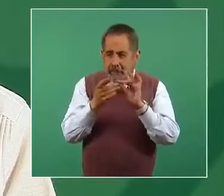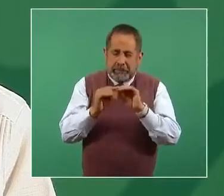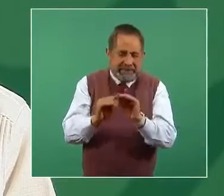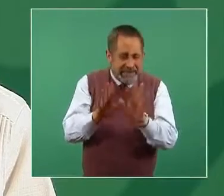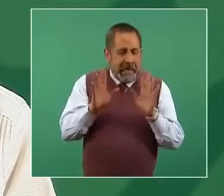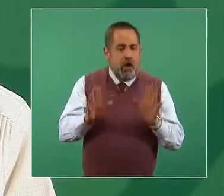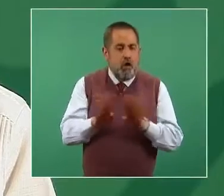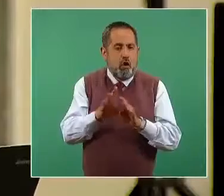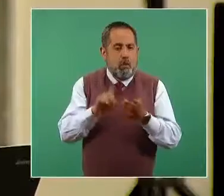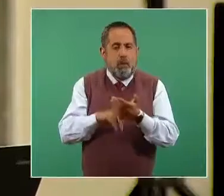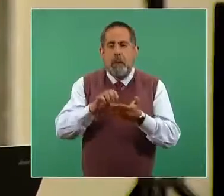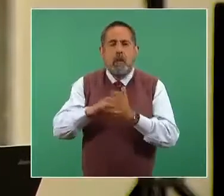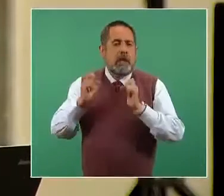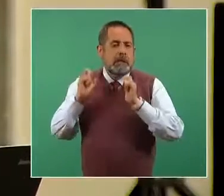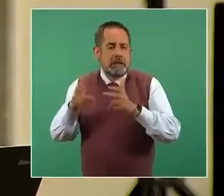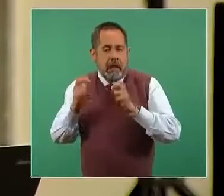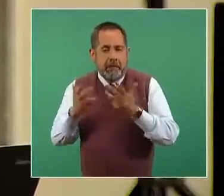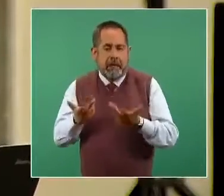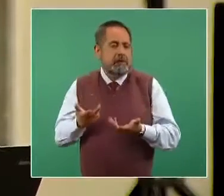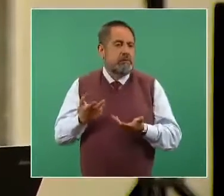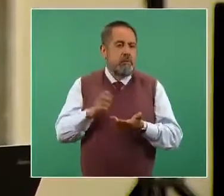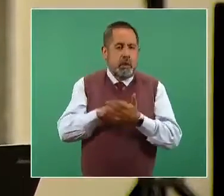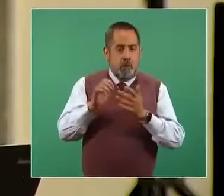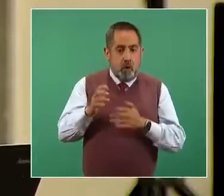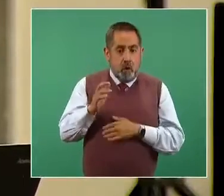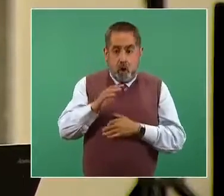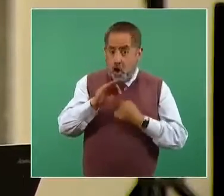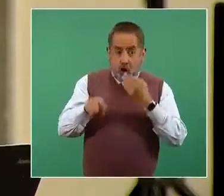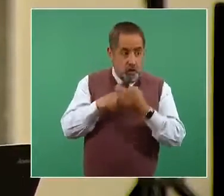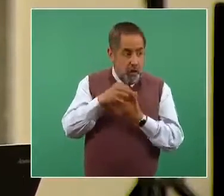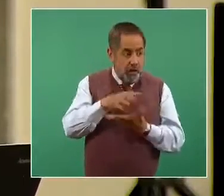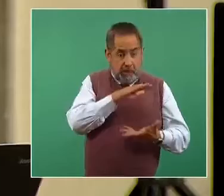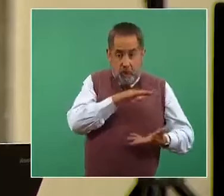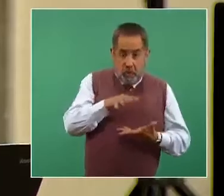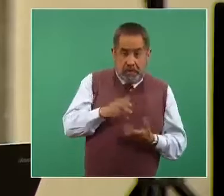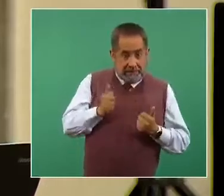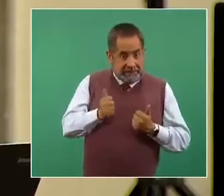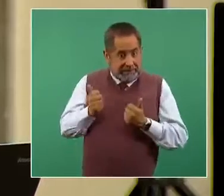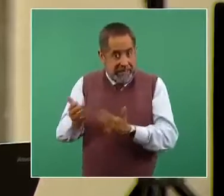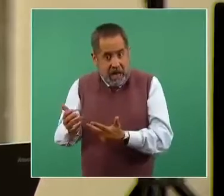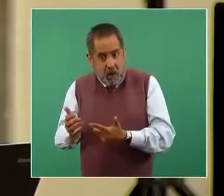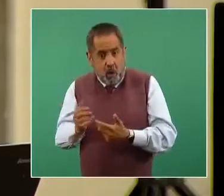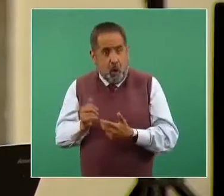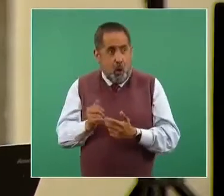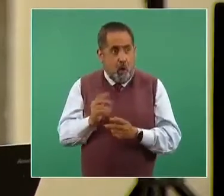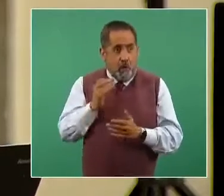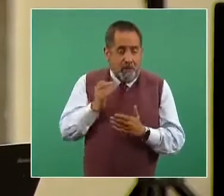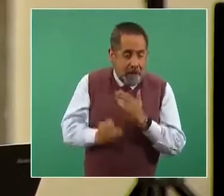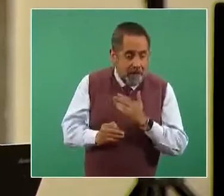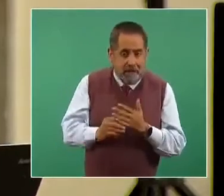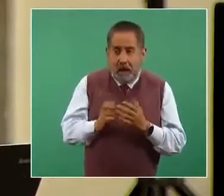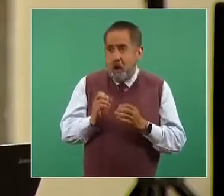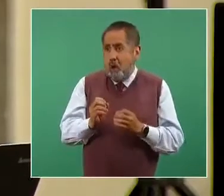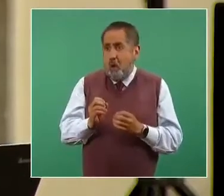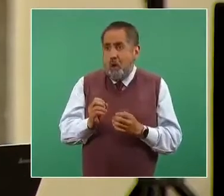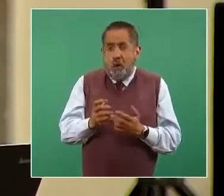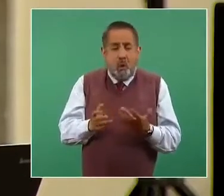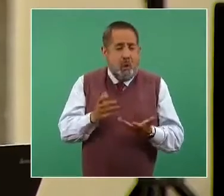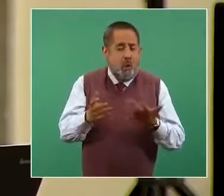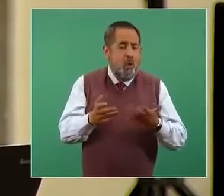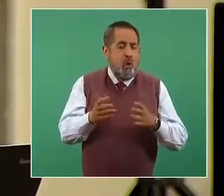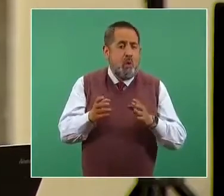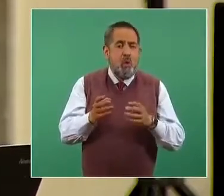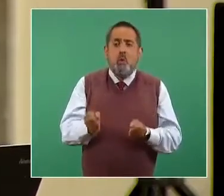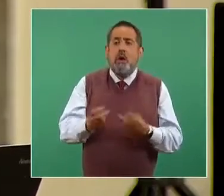ejemplo, en el caso de Chiapas, para saber si ya eran todas las vacunas que iban a llegar o no iban a llegar más, o cuánta